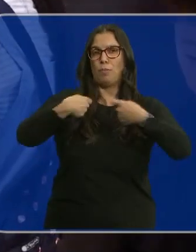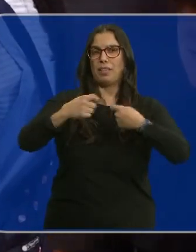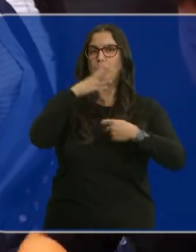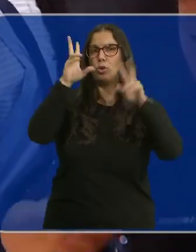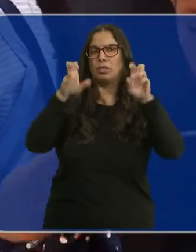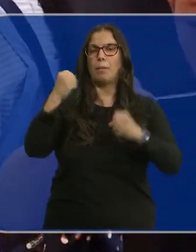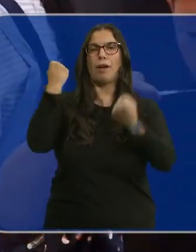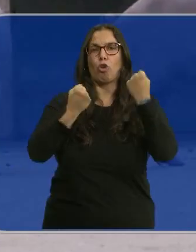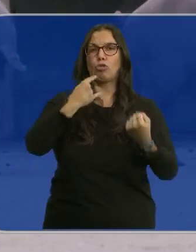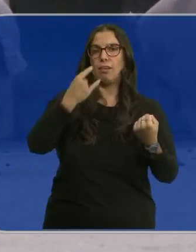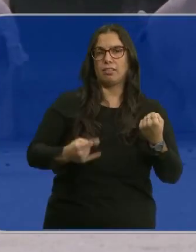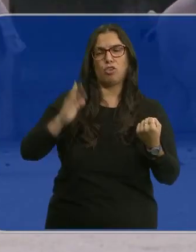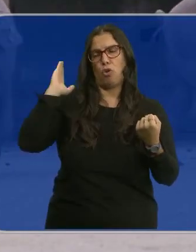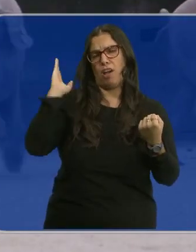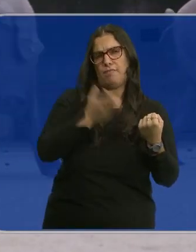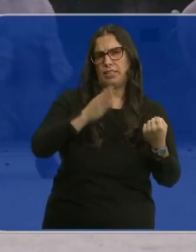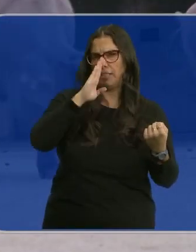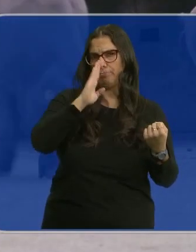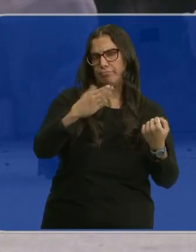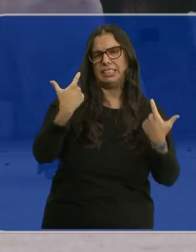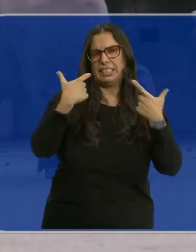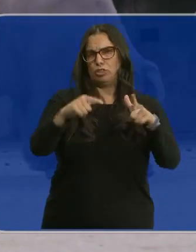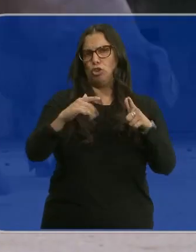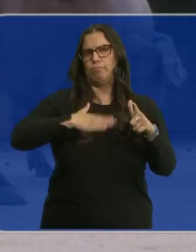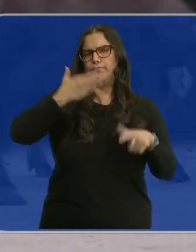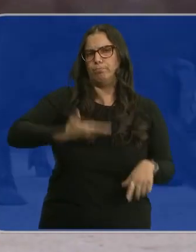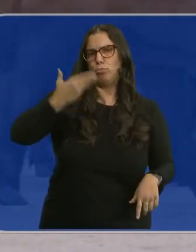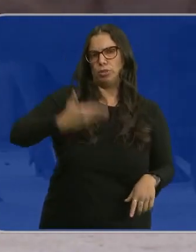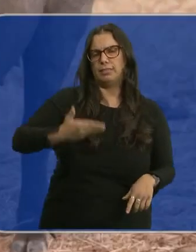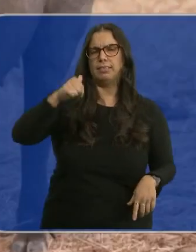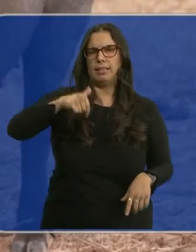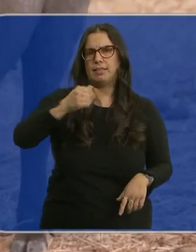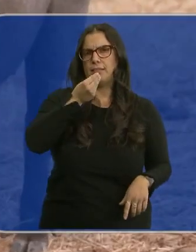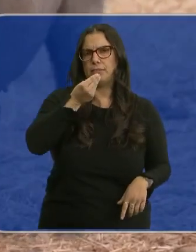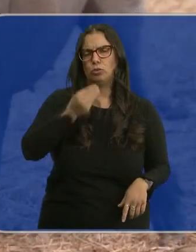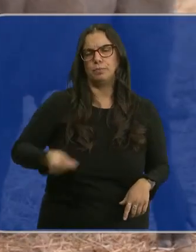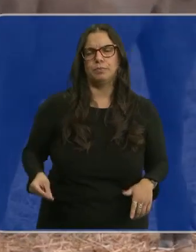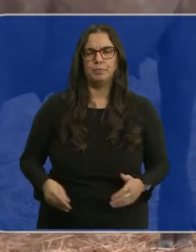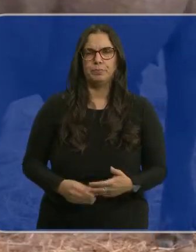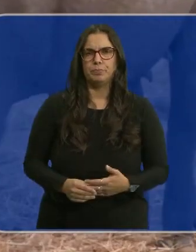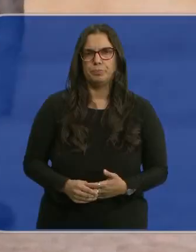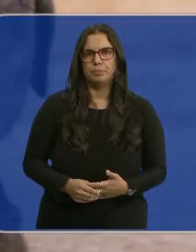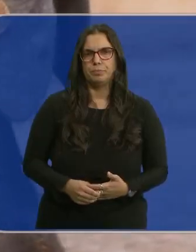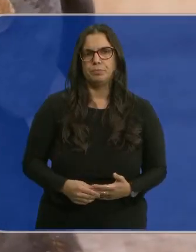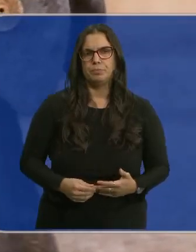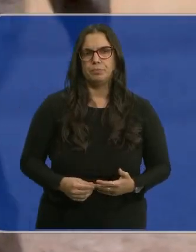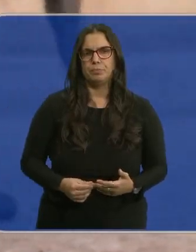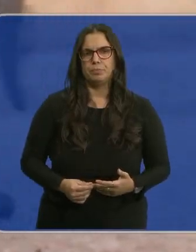coches eléctricos y que afecta de lleno a uno de los grandes mercados de nuestro sector alimenticio.